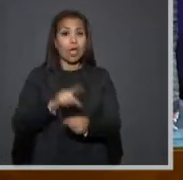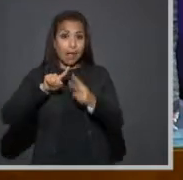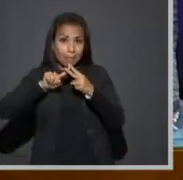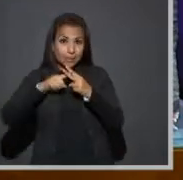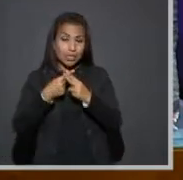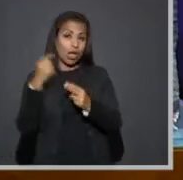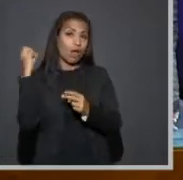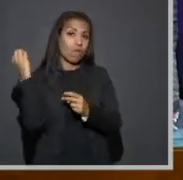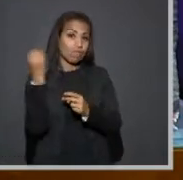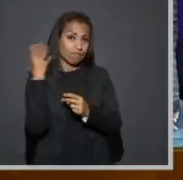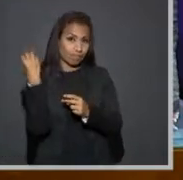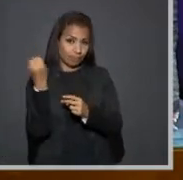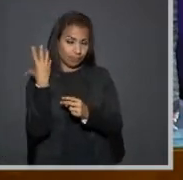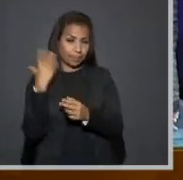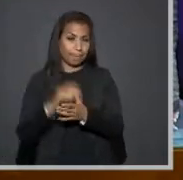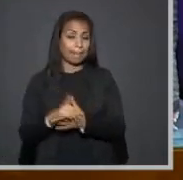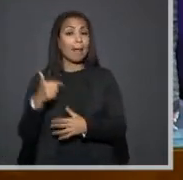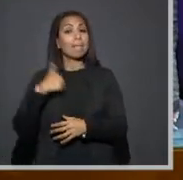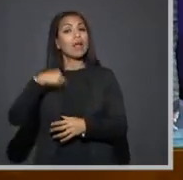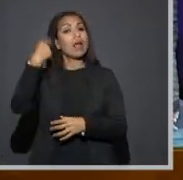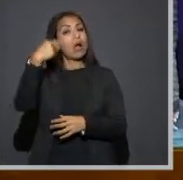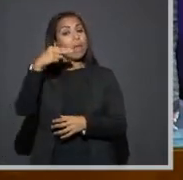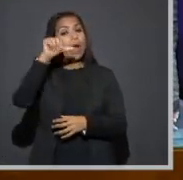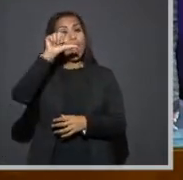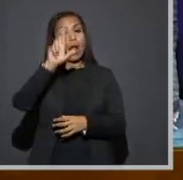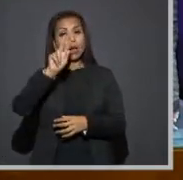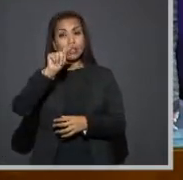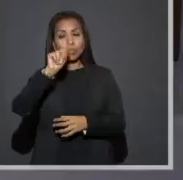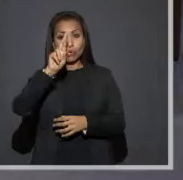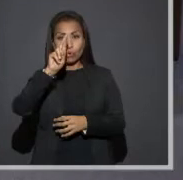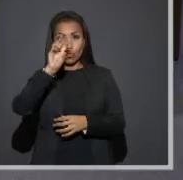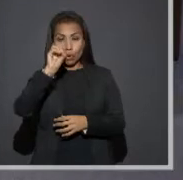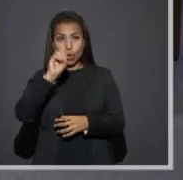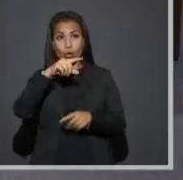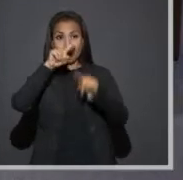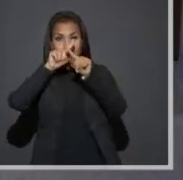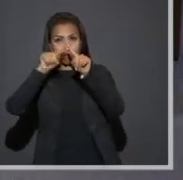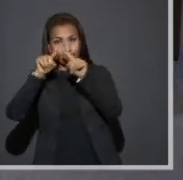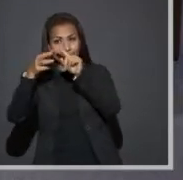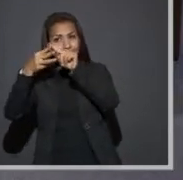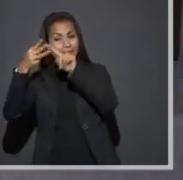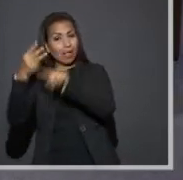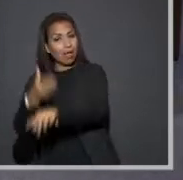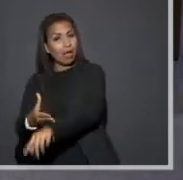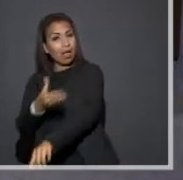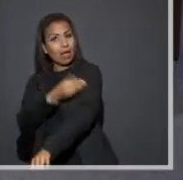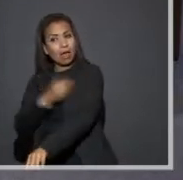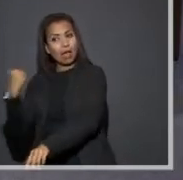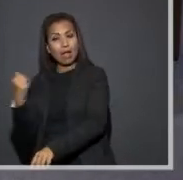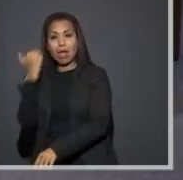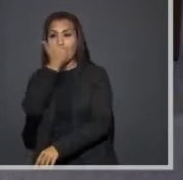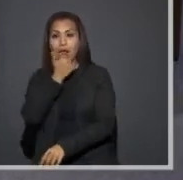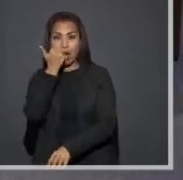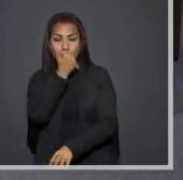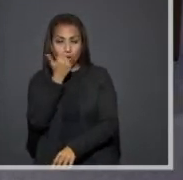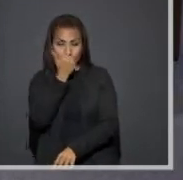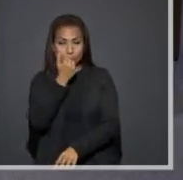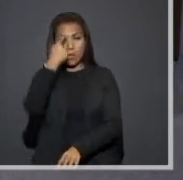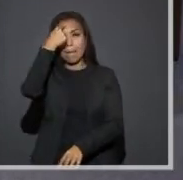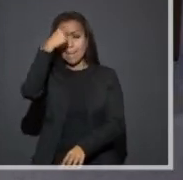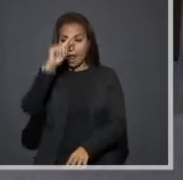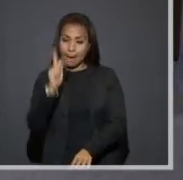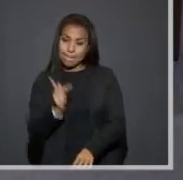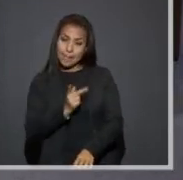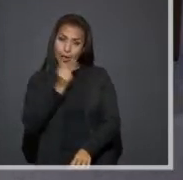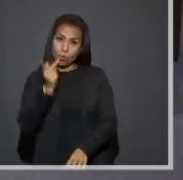Mi nombre es Arturo, le recuerdo, nos estará acompañando mi Abner, estudiante de Relaciones Internacionales, y por último Marla, quien dirigirá